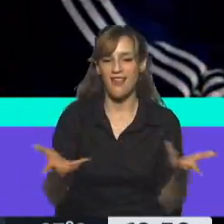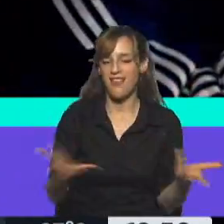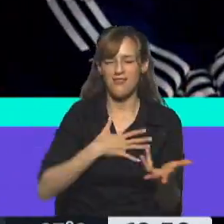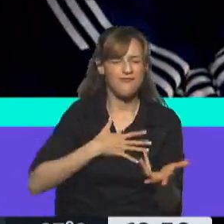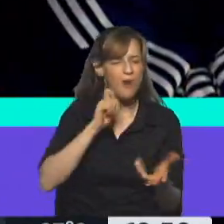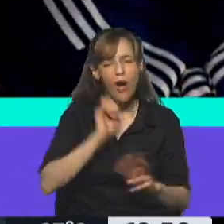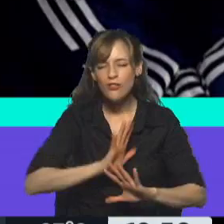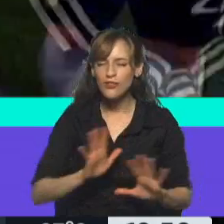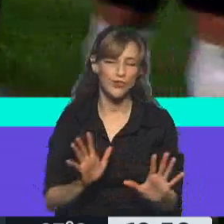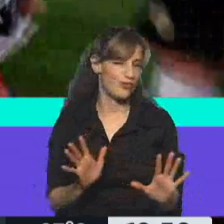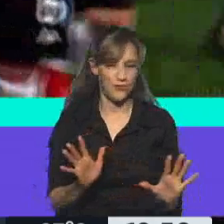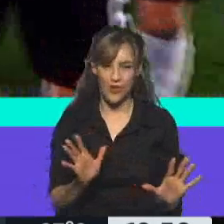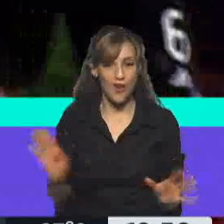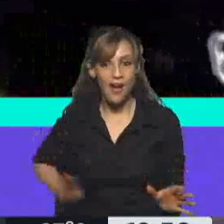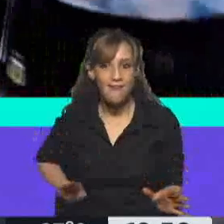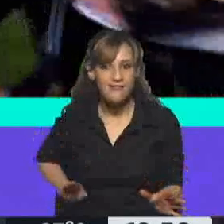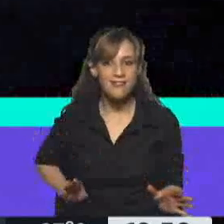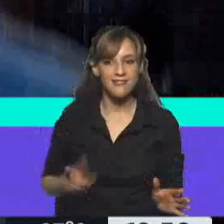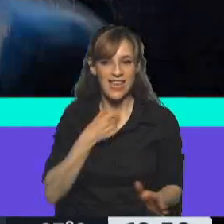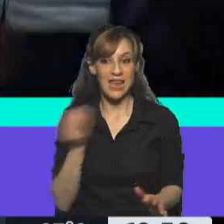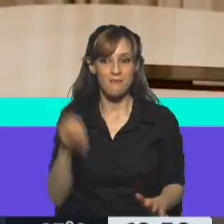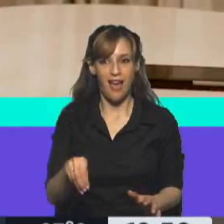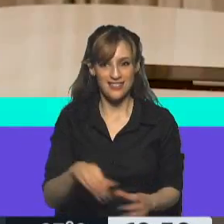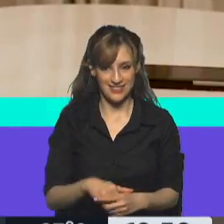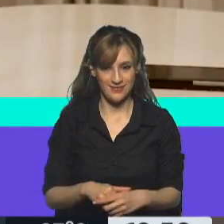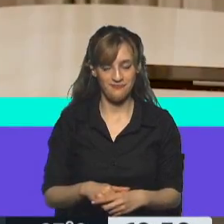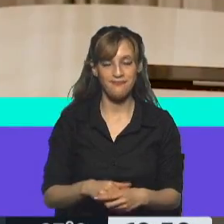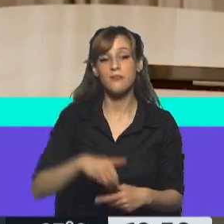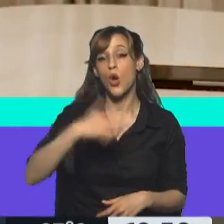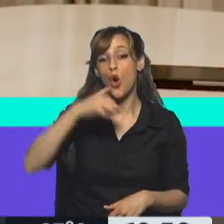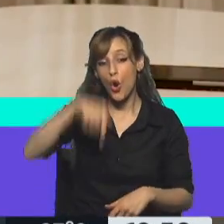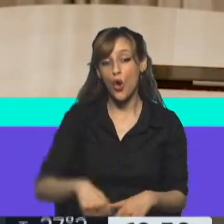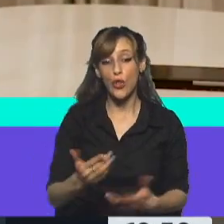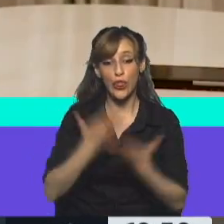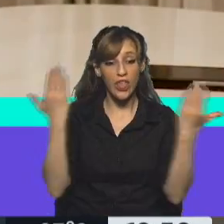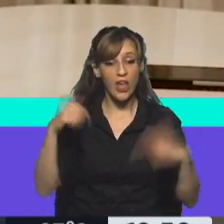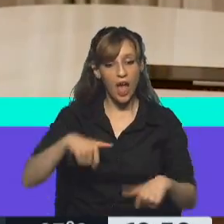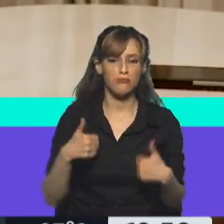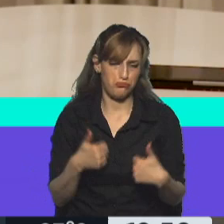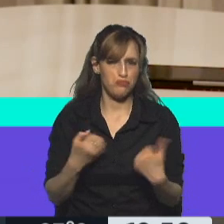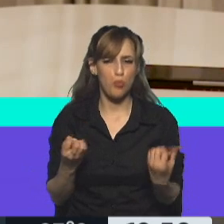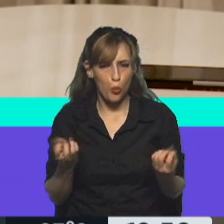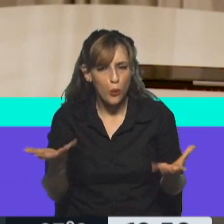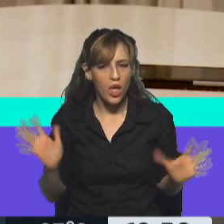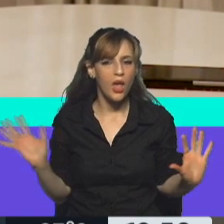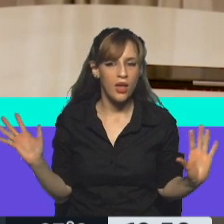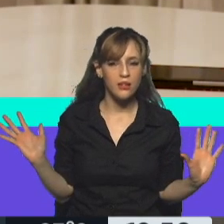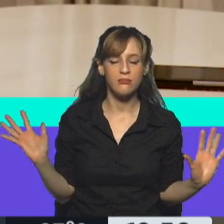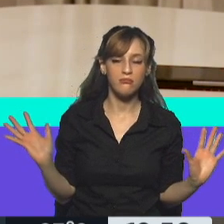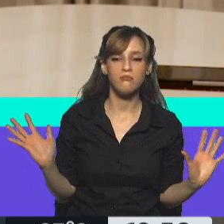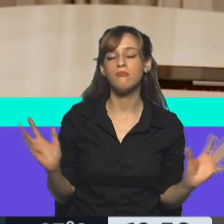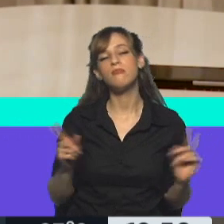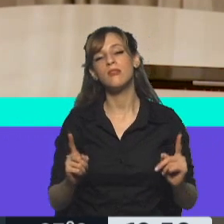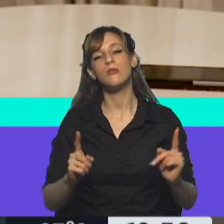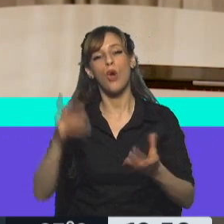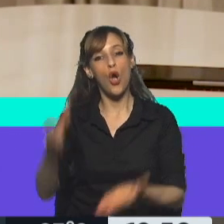ganas de ir a por más. Bueno, la verdad que hoy por hoy estamos muy bien, que el hecho de haber